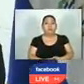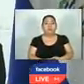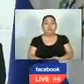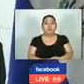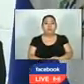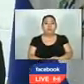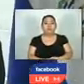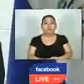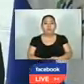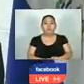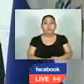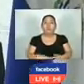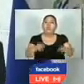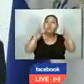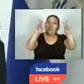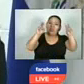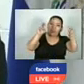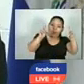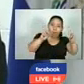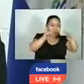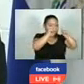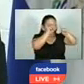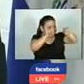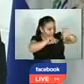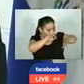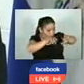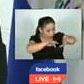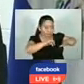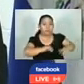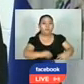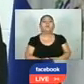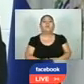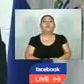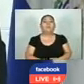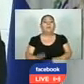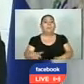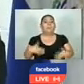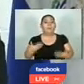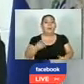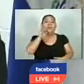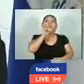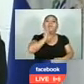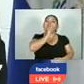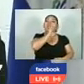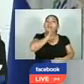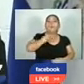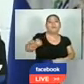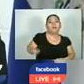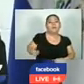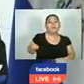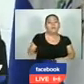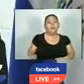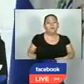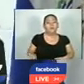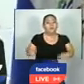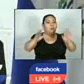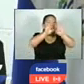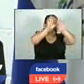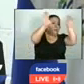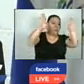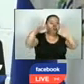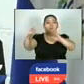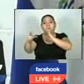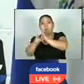Toda la parte electrónica, poder revisarla para nuestro bachillerato general y